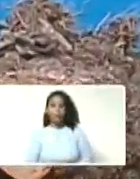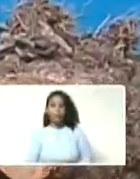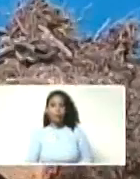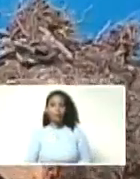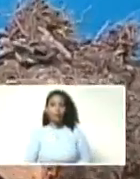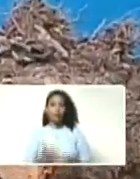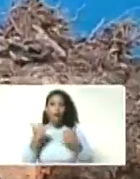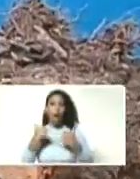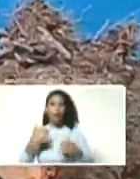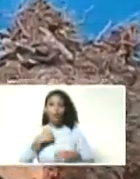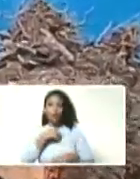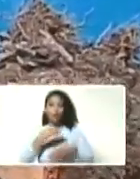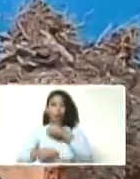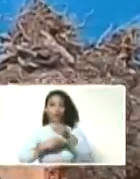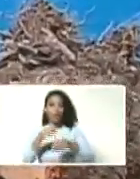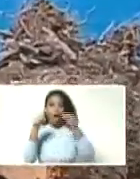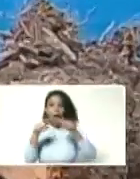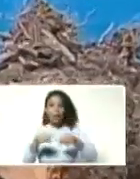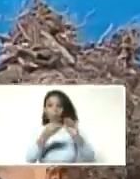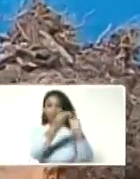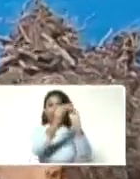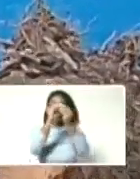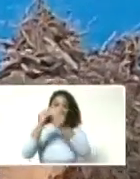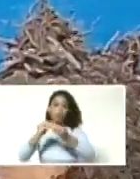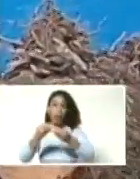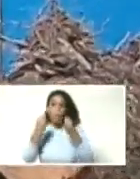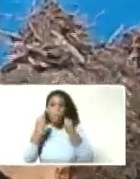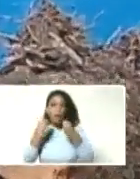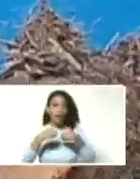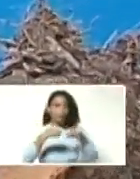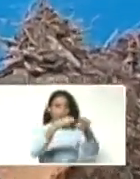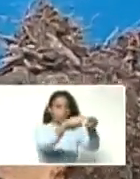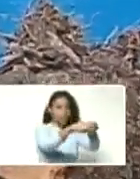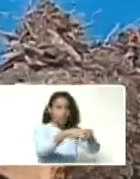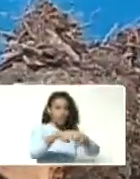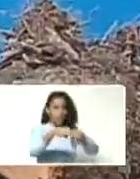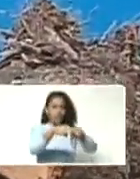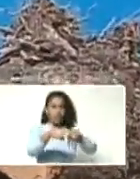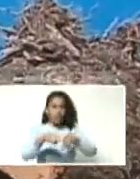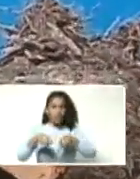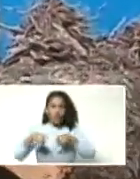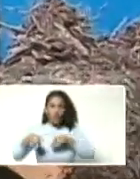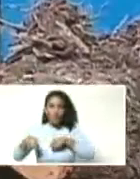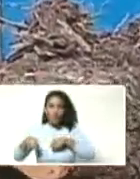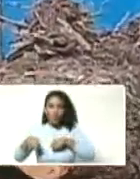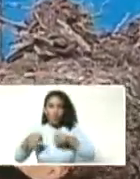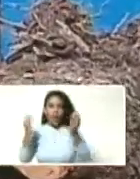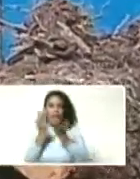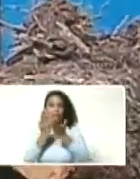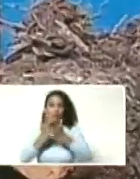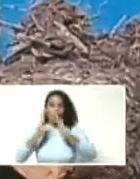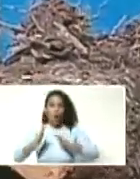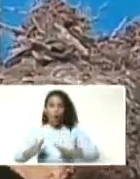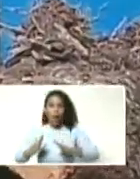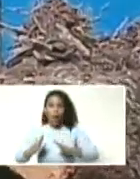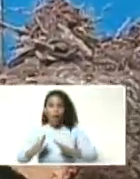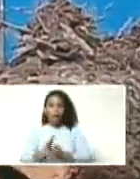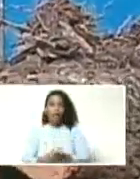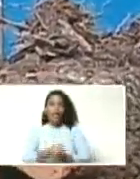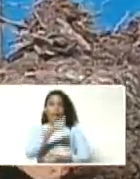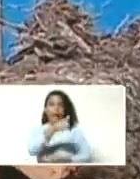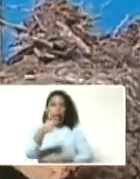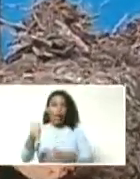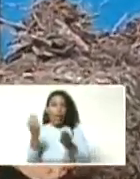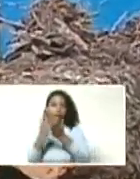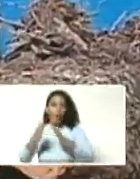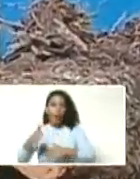estamos arreglando las condiciones para el CONUCO, Héctor. El CONUCO escolar. En cada escuela, en cada liceo,